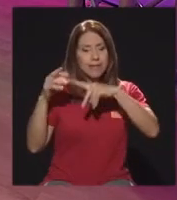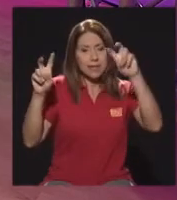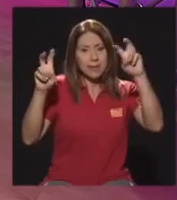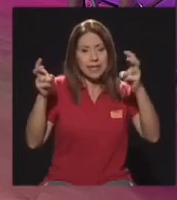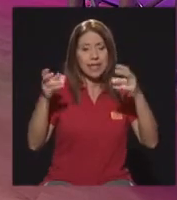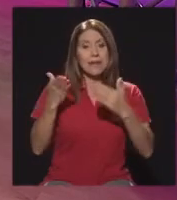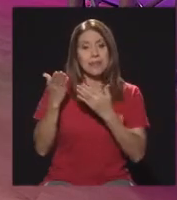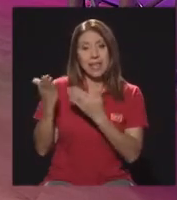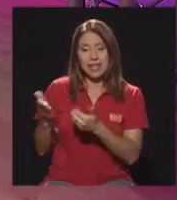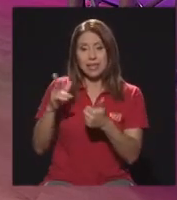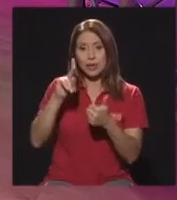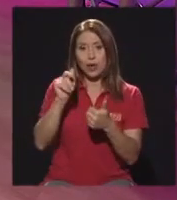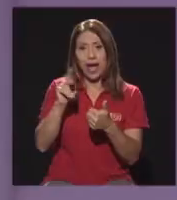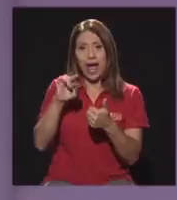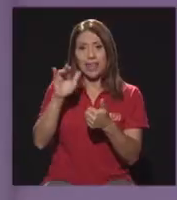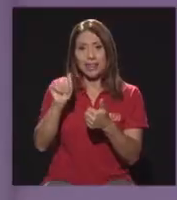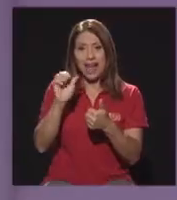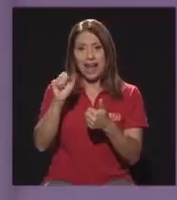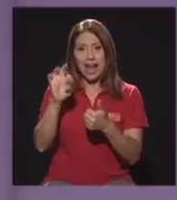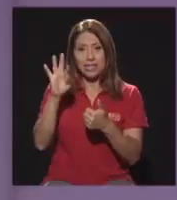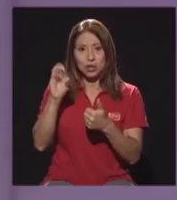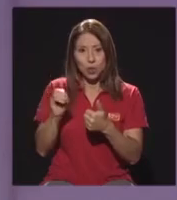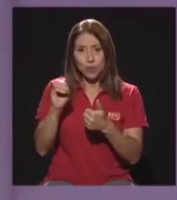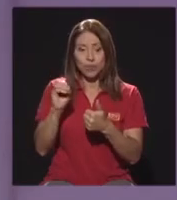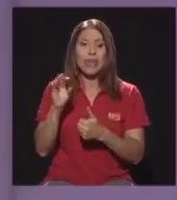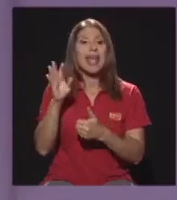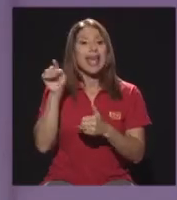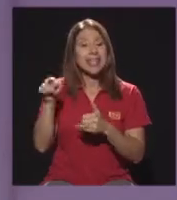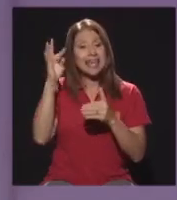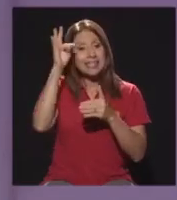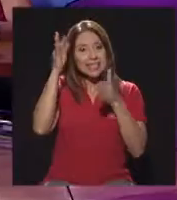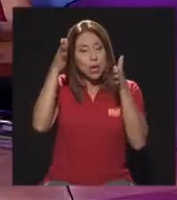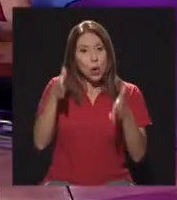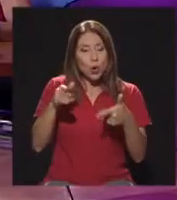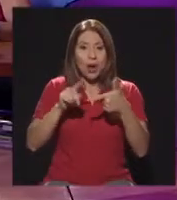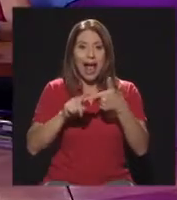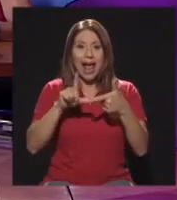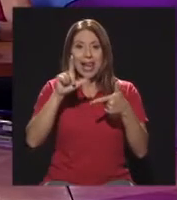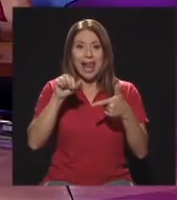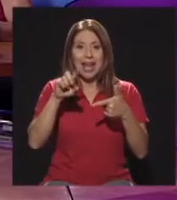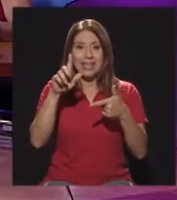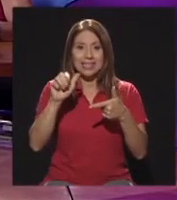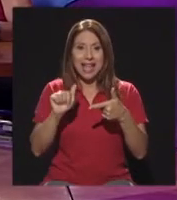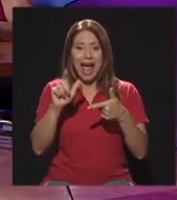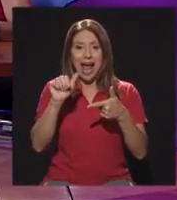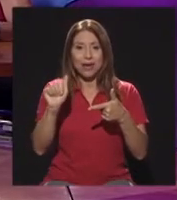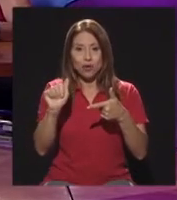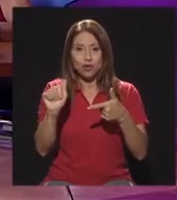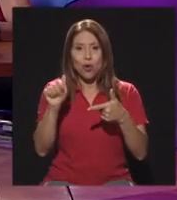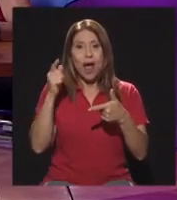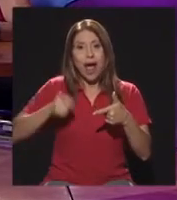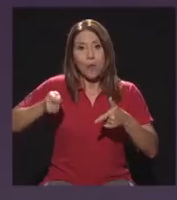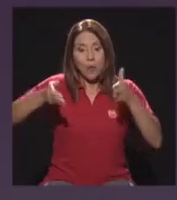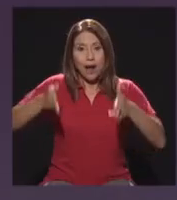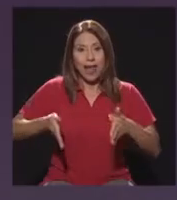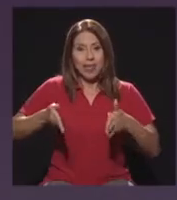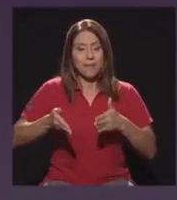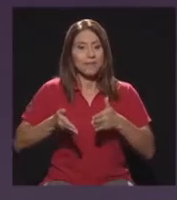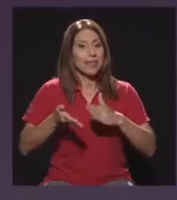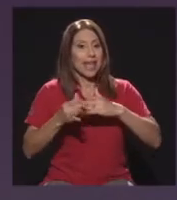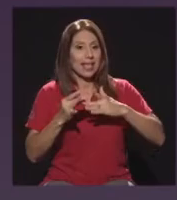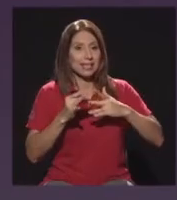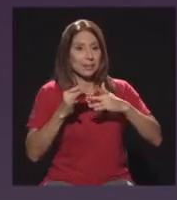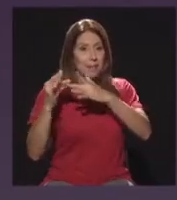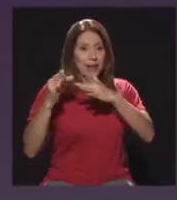son katia castro quien es teólogo y larissa rollo es abogada y experta en derechos humanos ambas